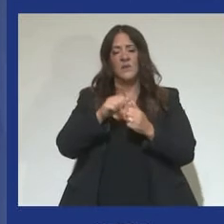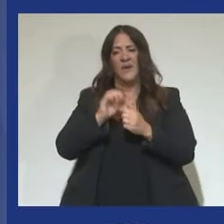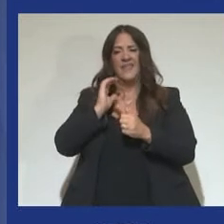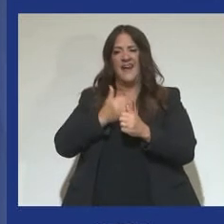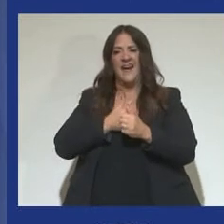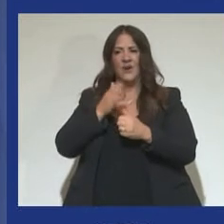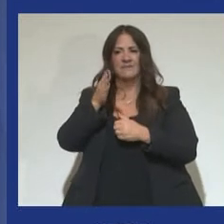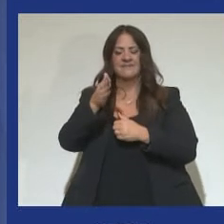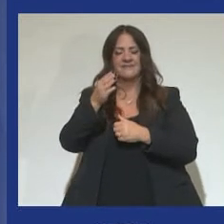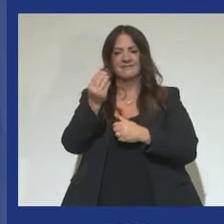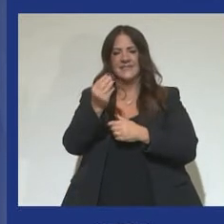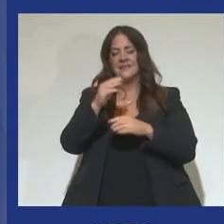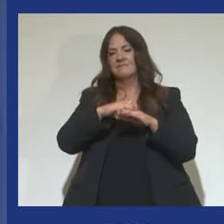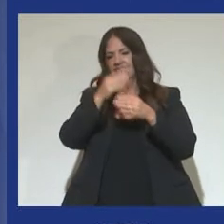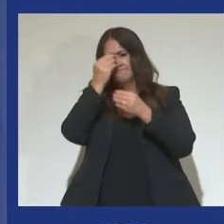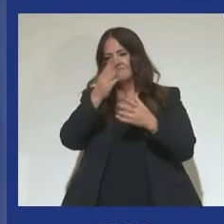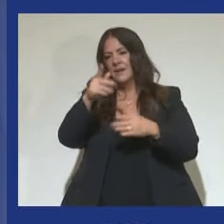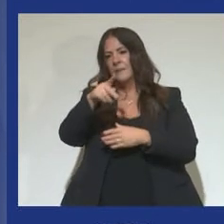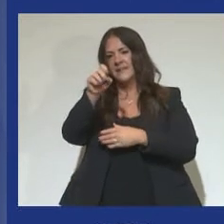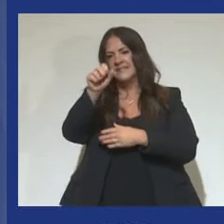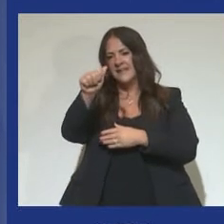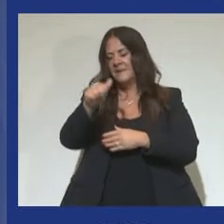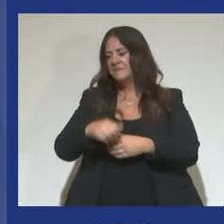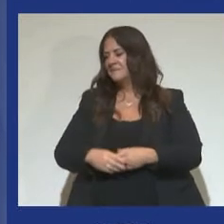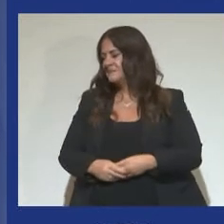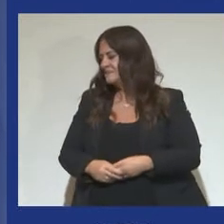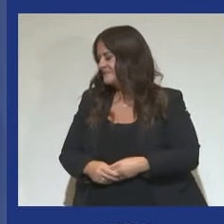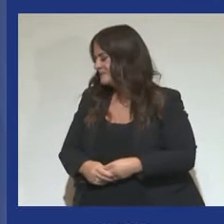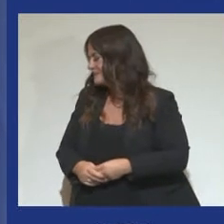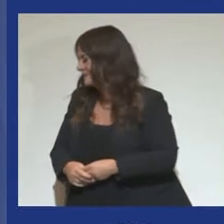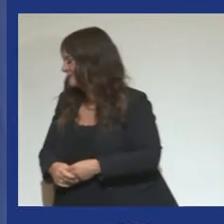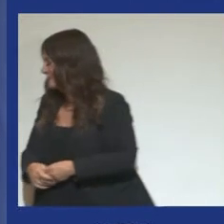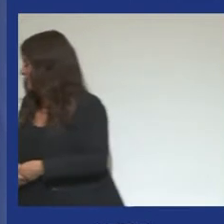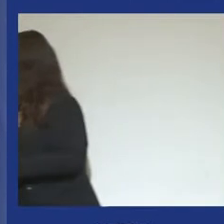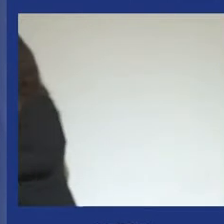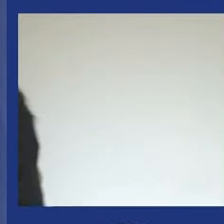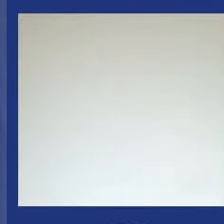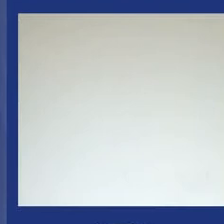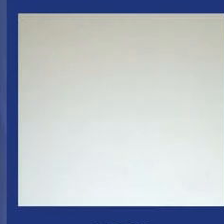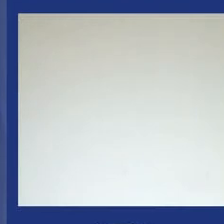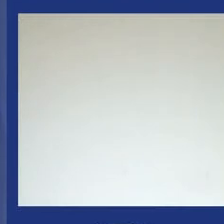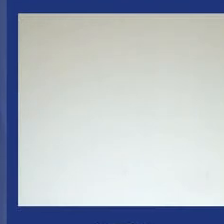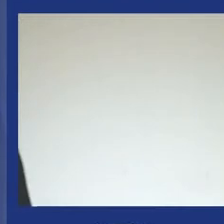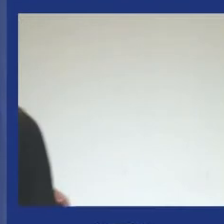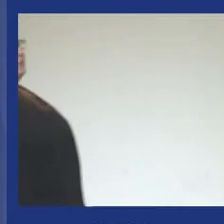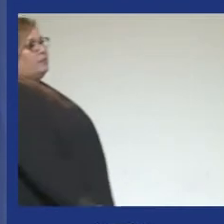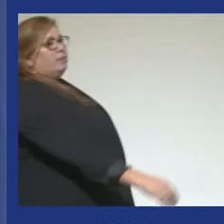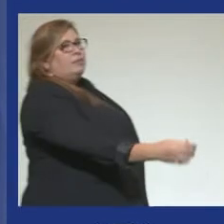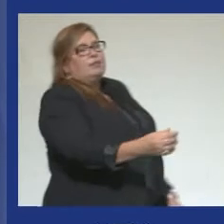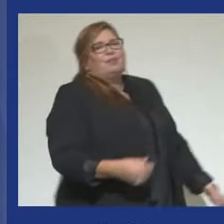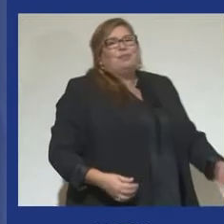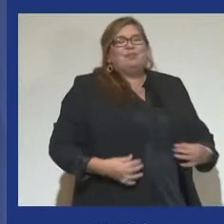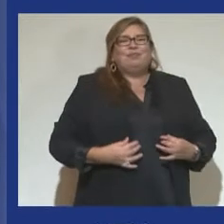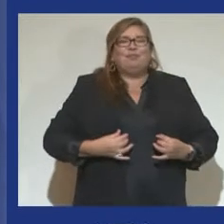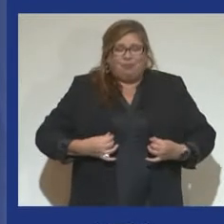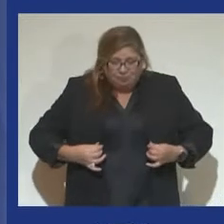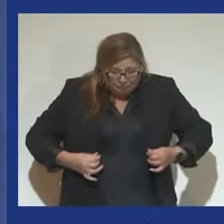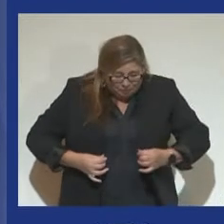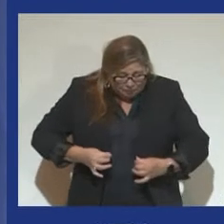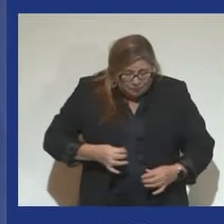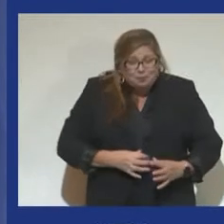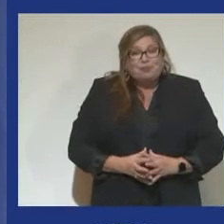televisiva con estos colaboradores con estos mensajes señor gobernador